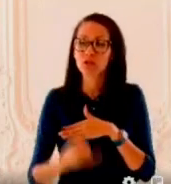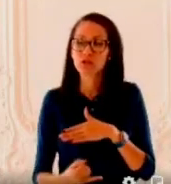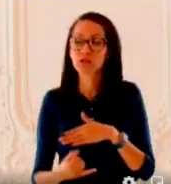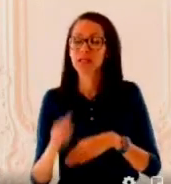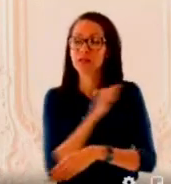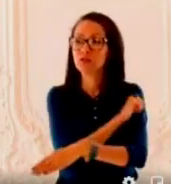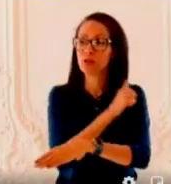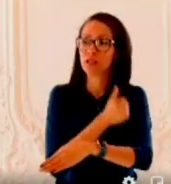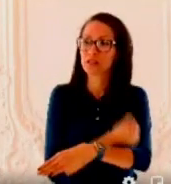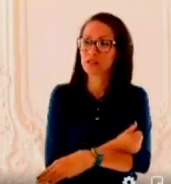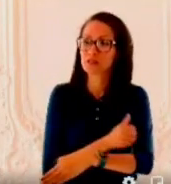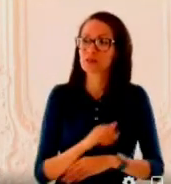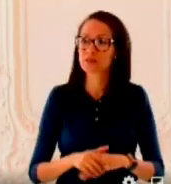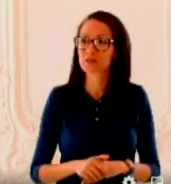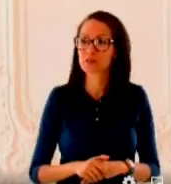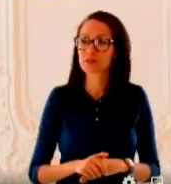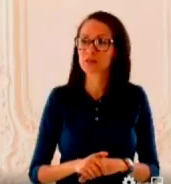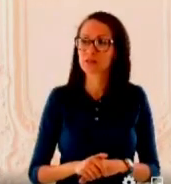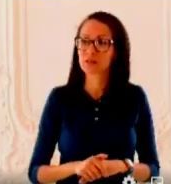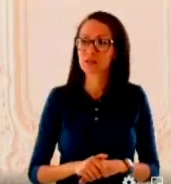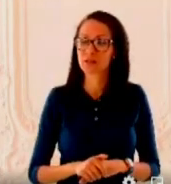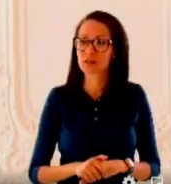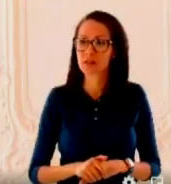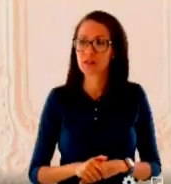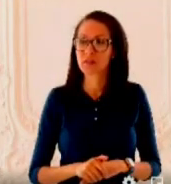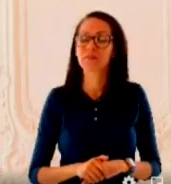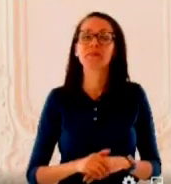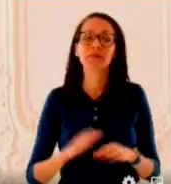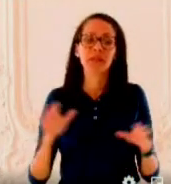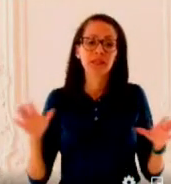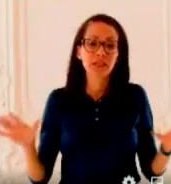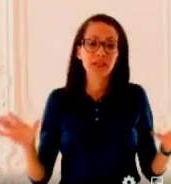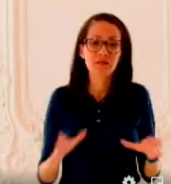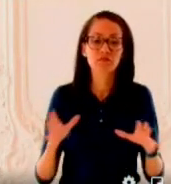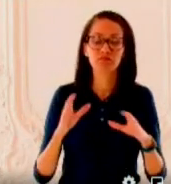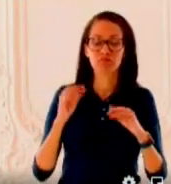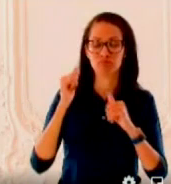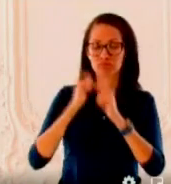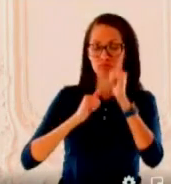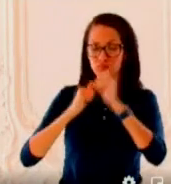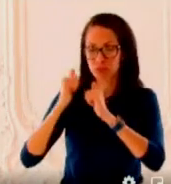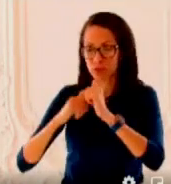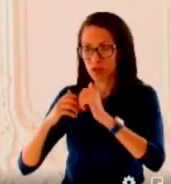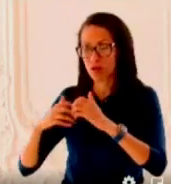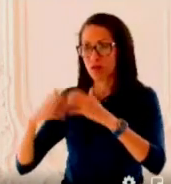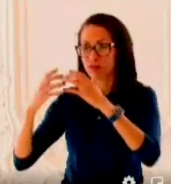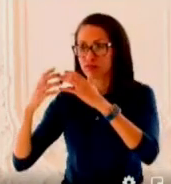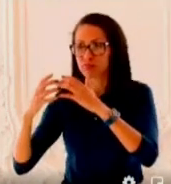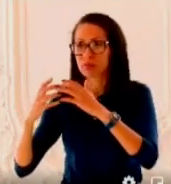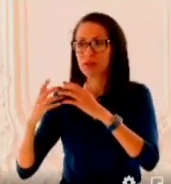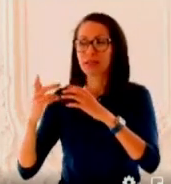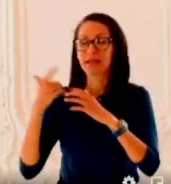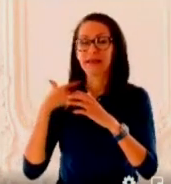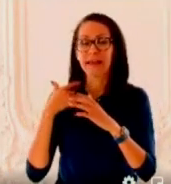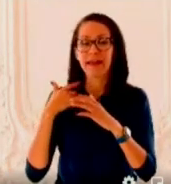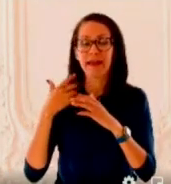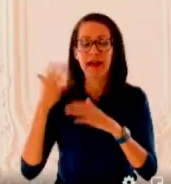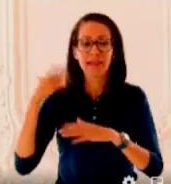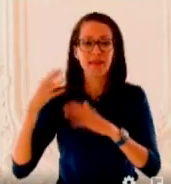autoridad. Levantamos paulatinamente la industria de construcción que tan impactada estaba por muchos